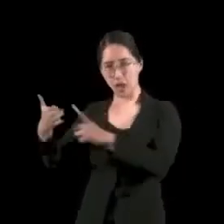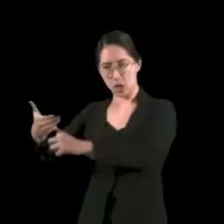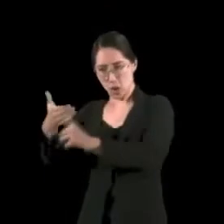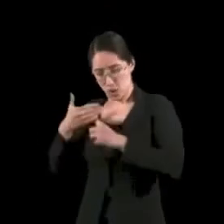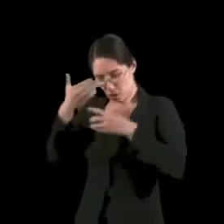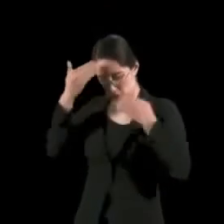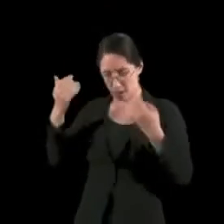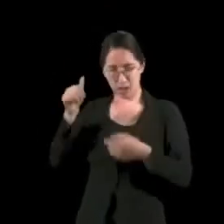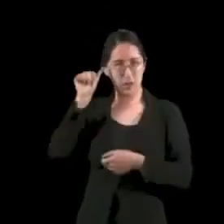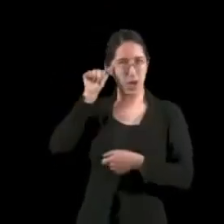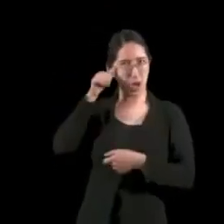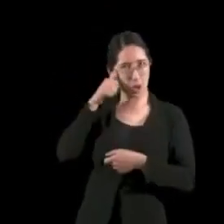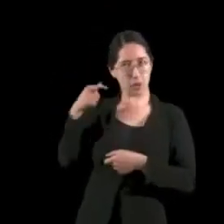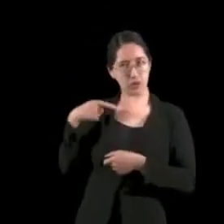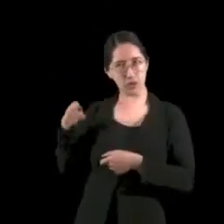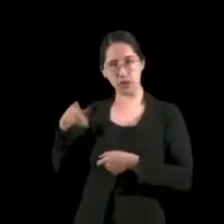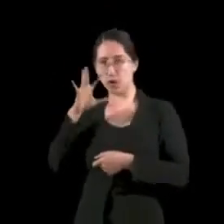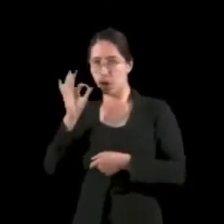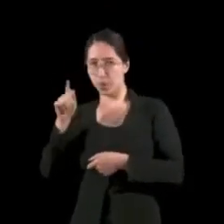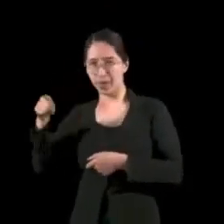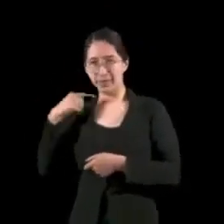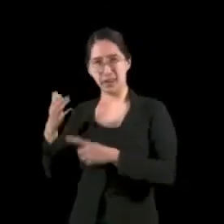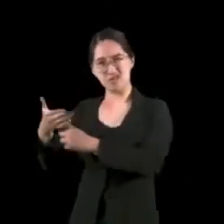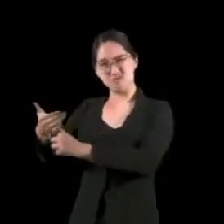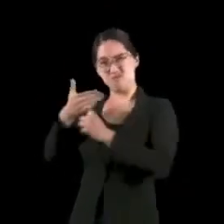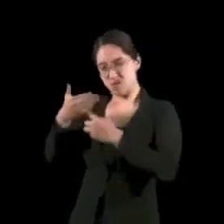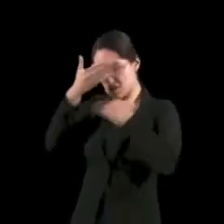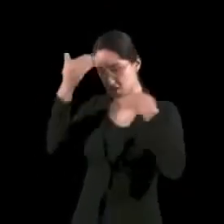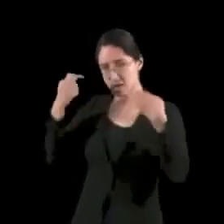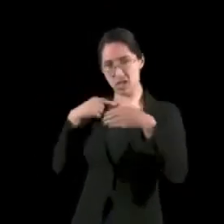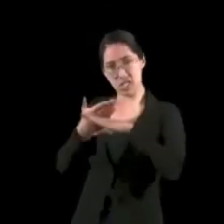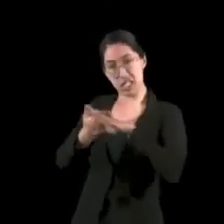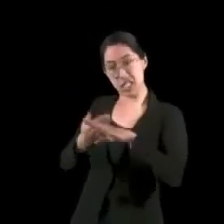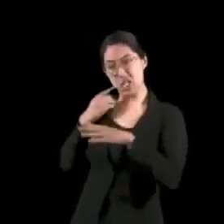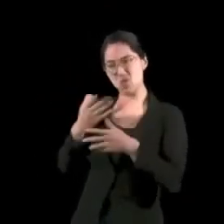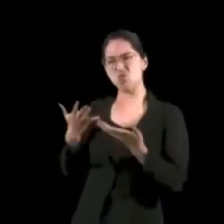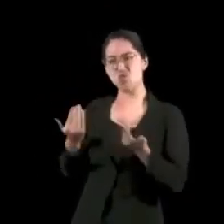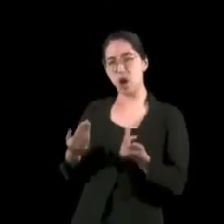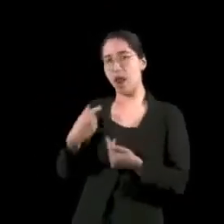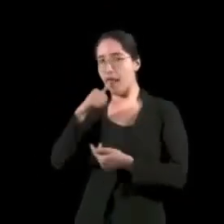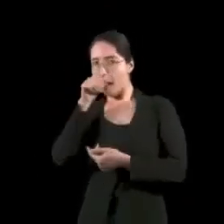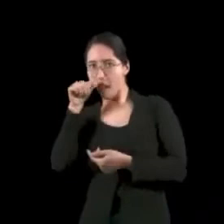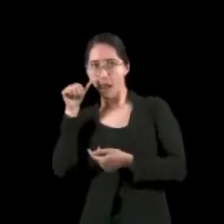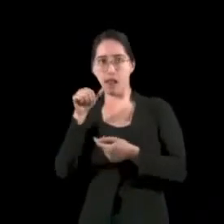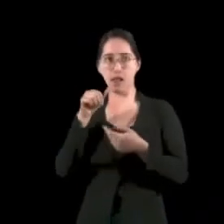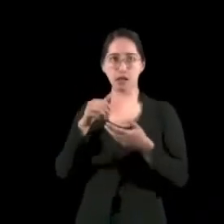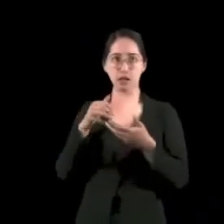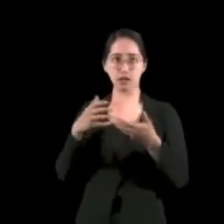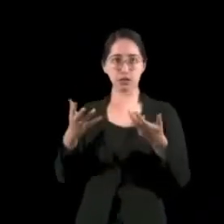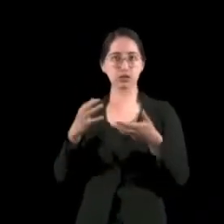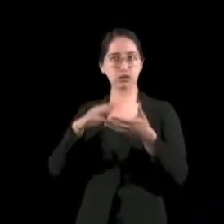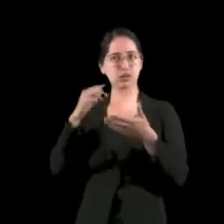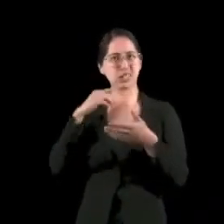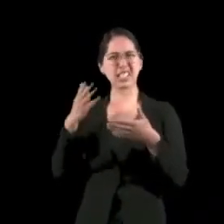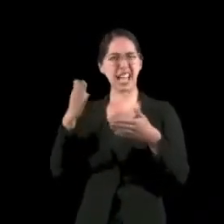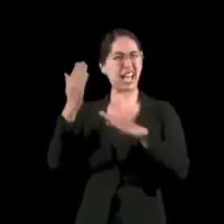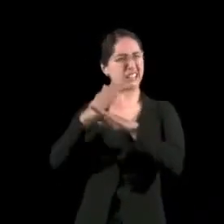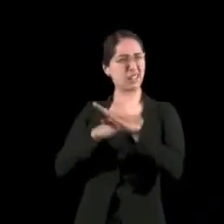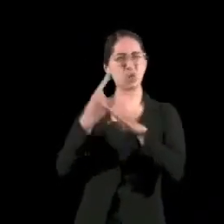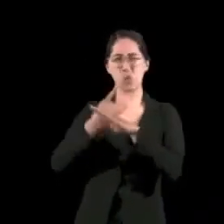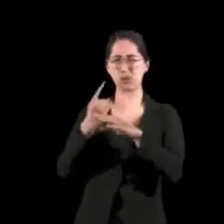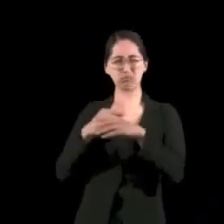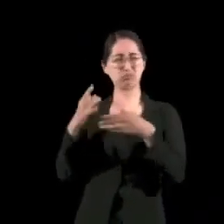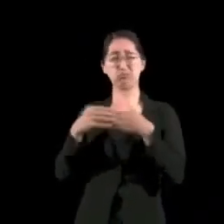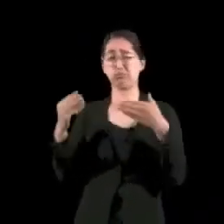se hizo a un mafioso de esos, y se le decomisaron 300 kilos de coca, y por eso dio unos dieron unos miles de dólares en esa época, eso estoy hablando